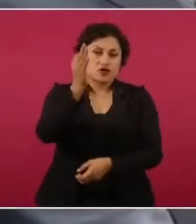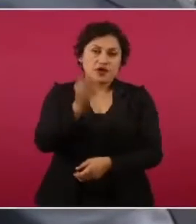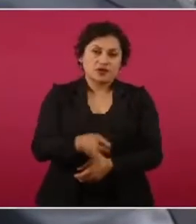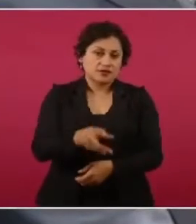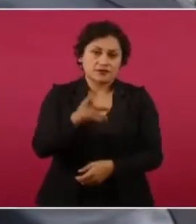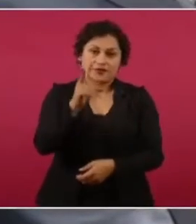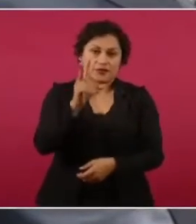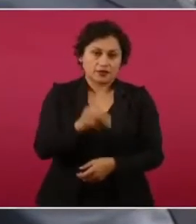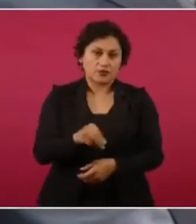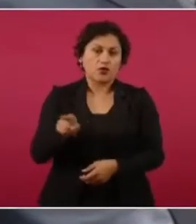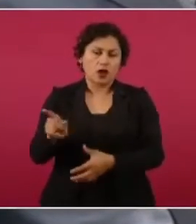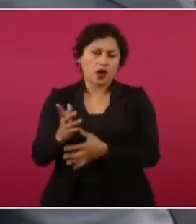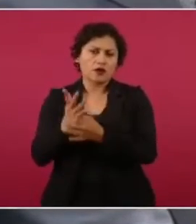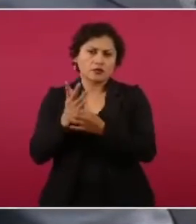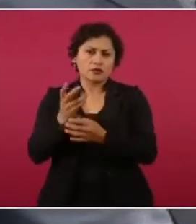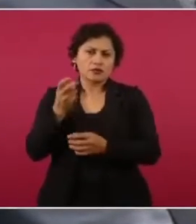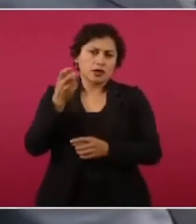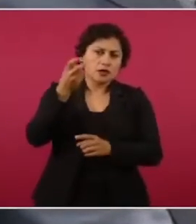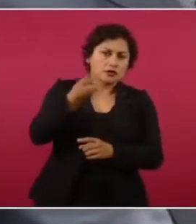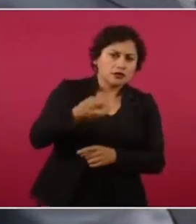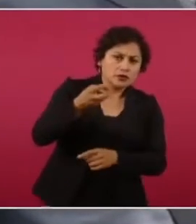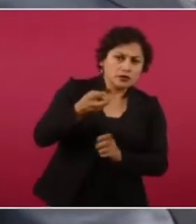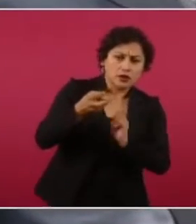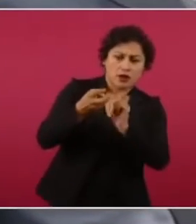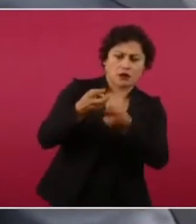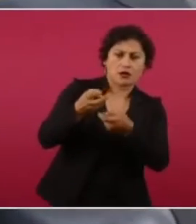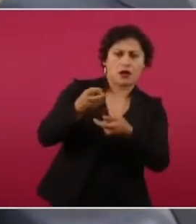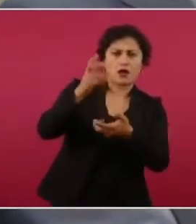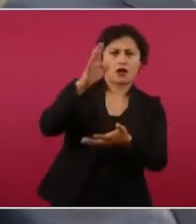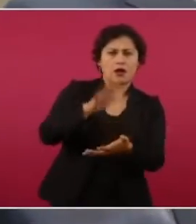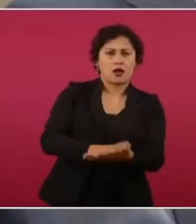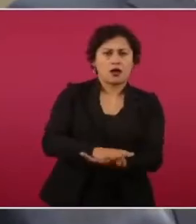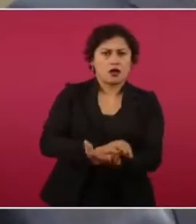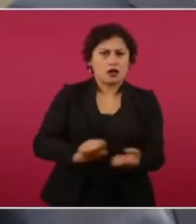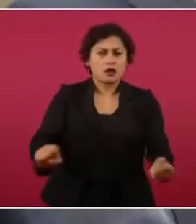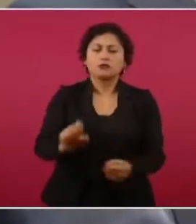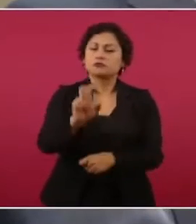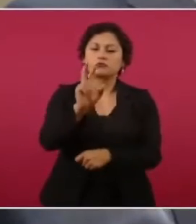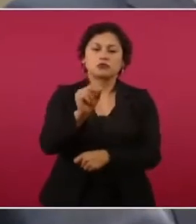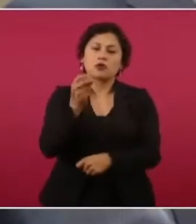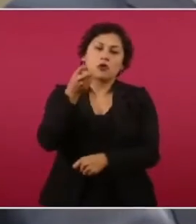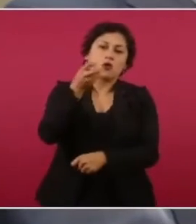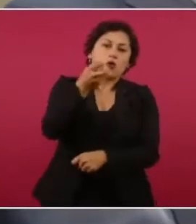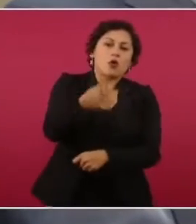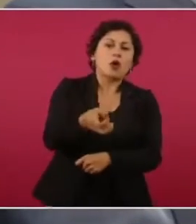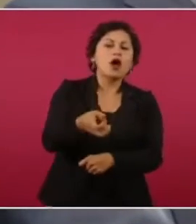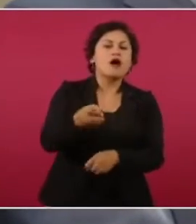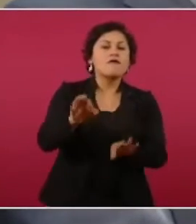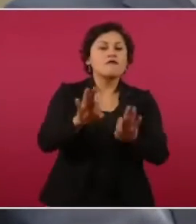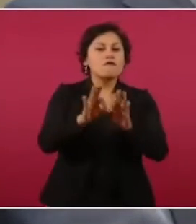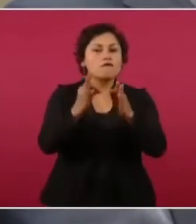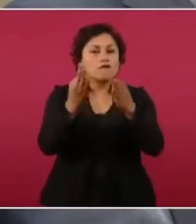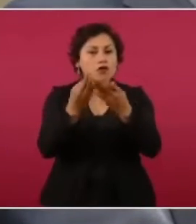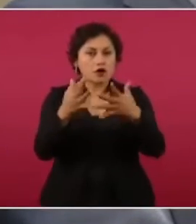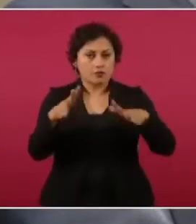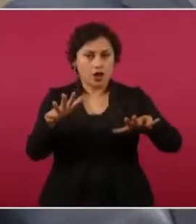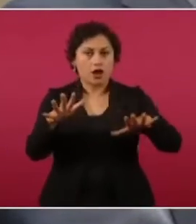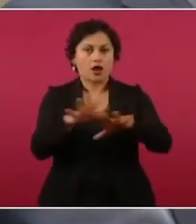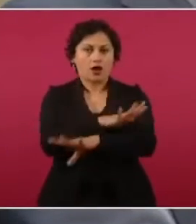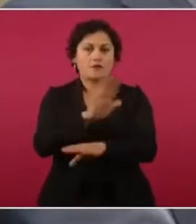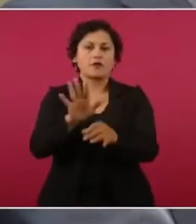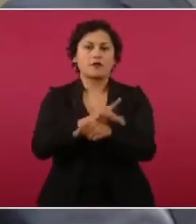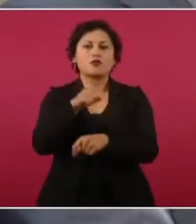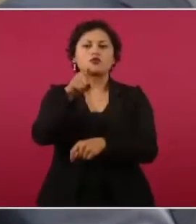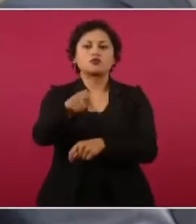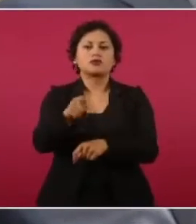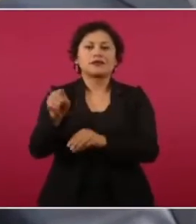es para destruir, sino para perfeccionar de alguna manera, en este caso, pues que sería el modelo una vez que llegó ya usted al poder. Preguntarle